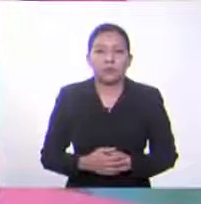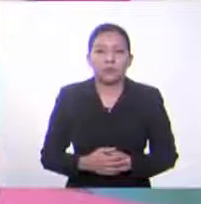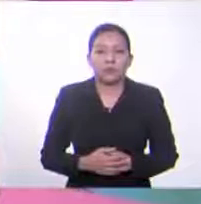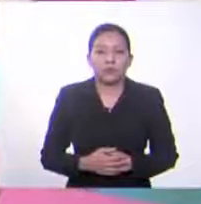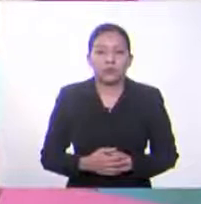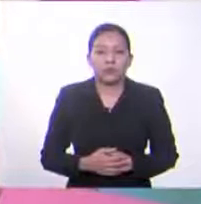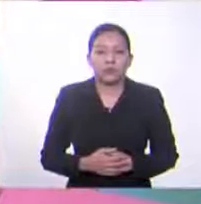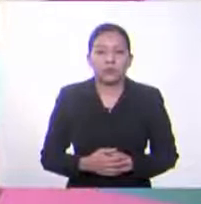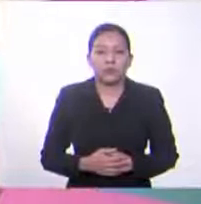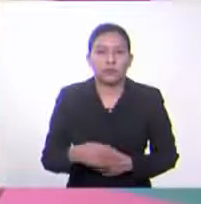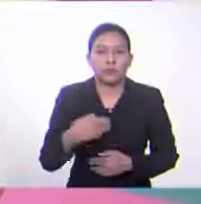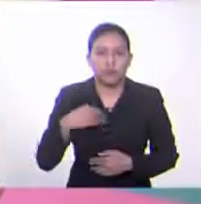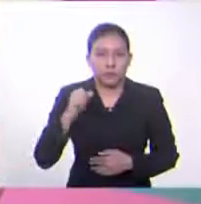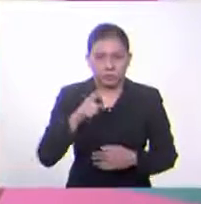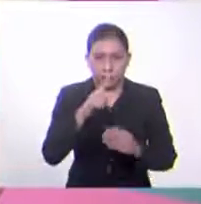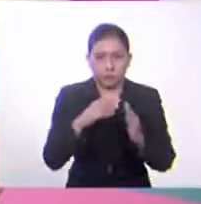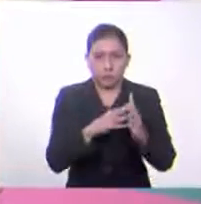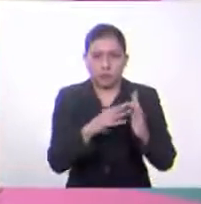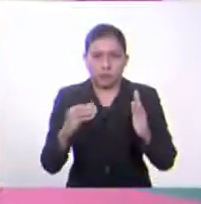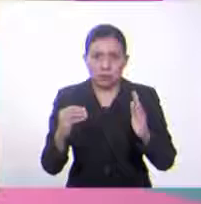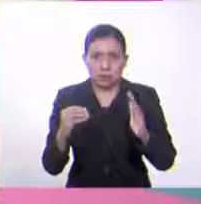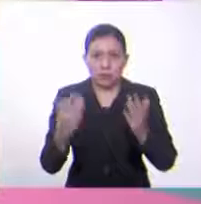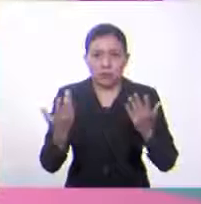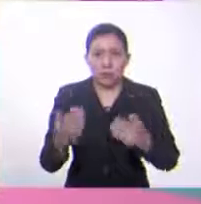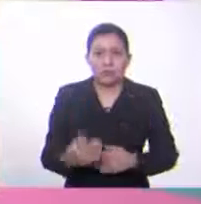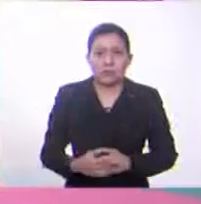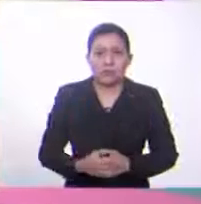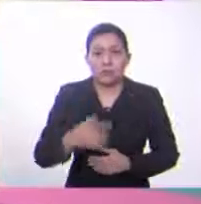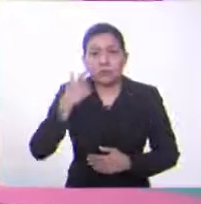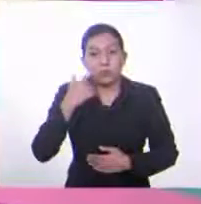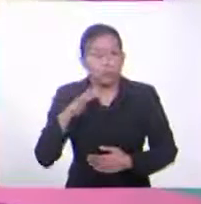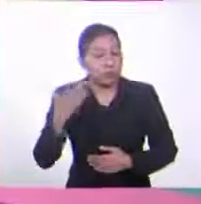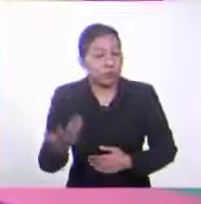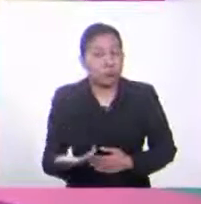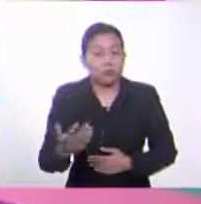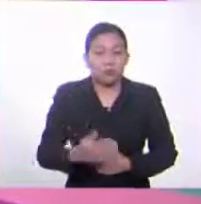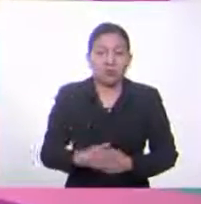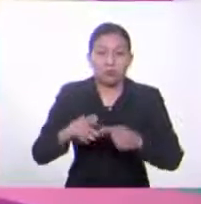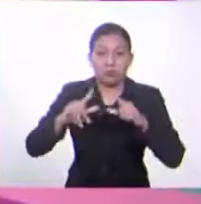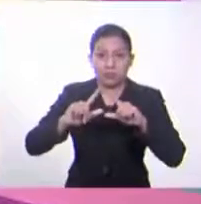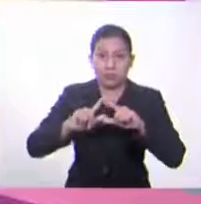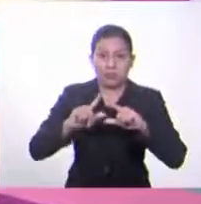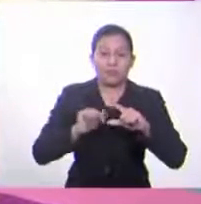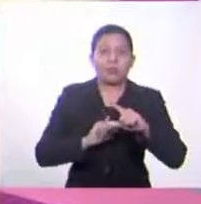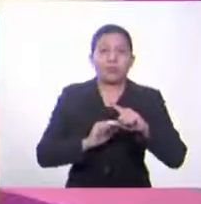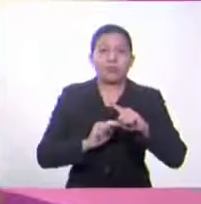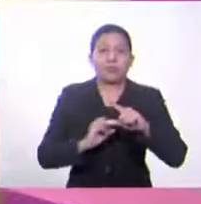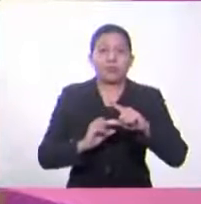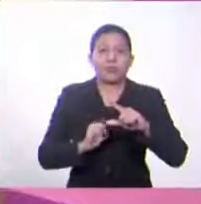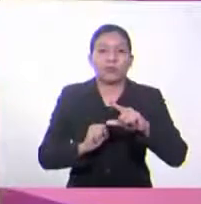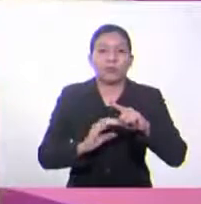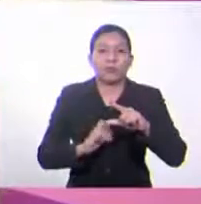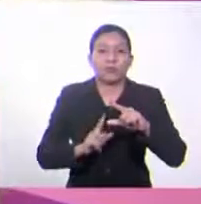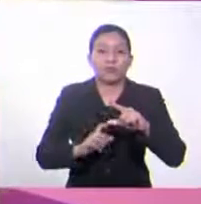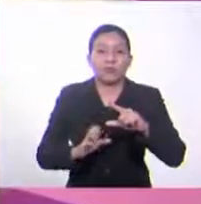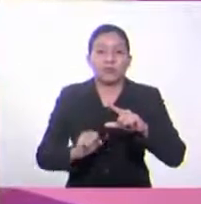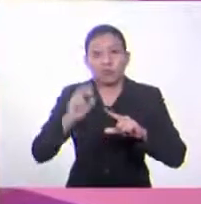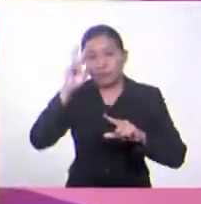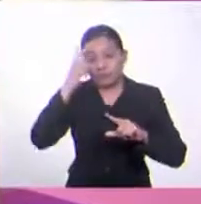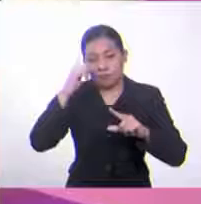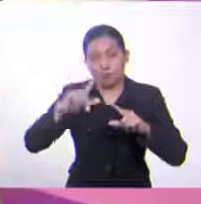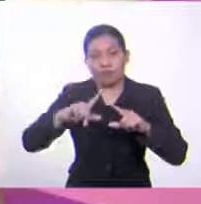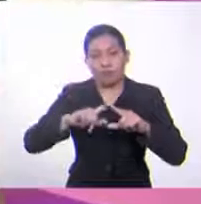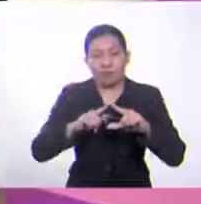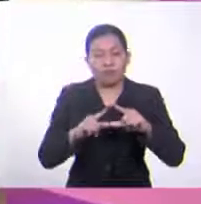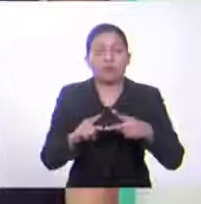Puedo usar esto, que si es un triángulo isósceles, entonces los ángulos opuestos a los